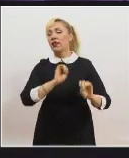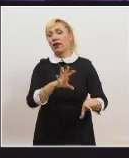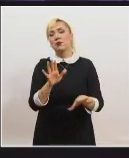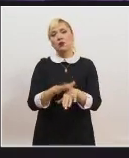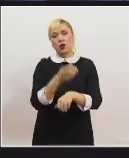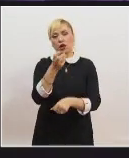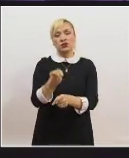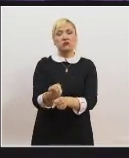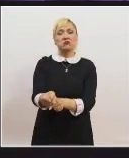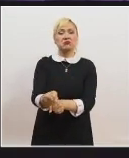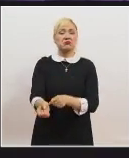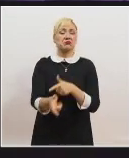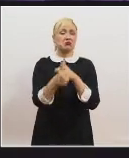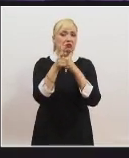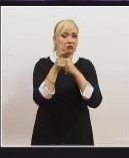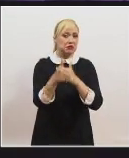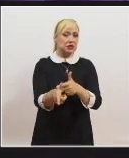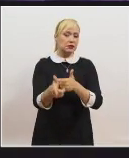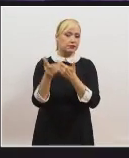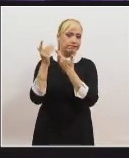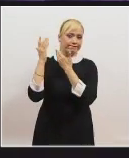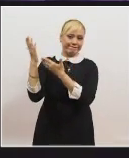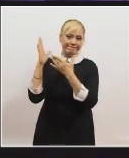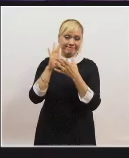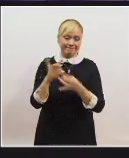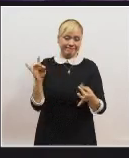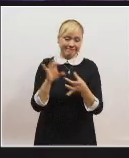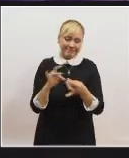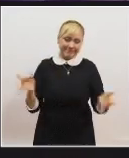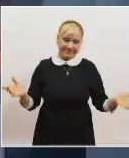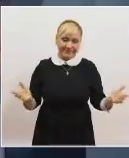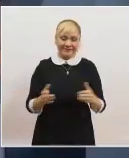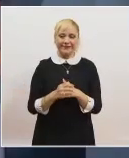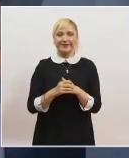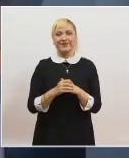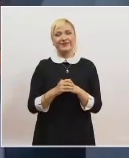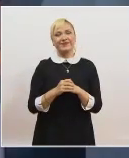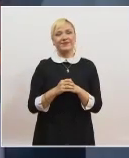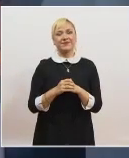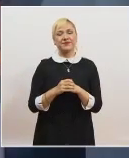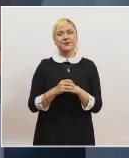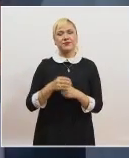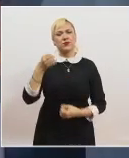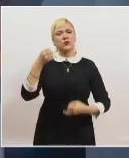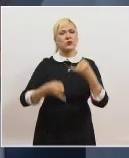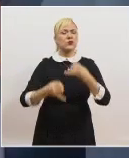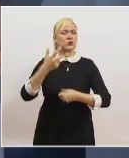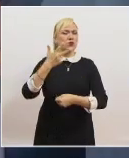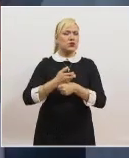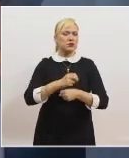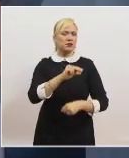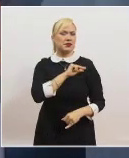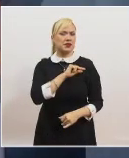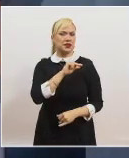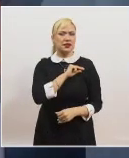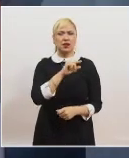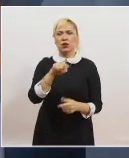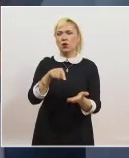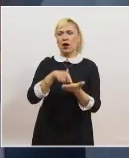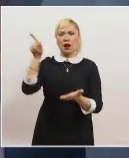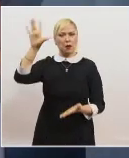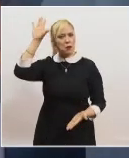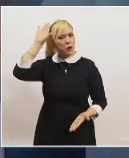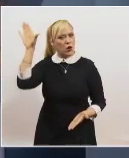tortura. Para el canal del Poder Judicial de la Federación, Jesús Daza. El Juzgado Octavo de Distrito, con residencia en